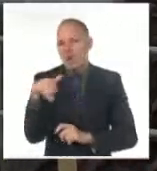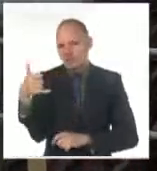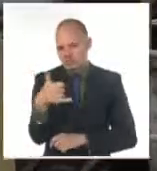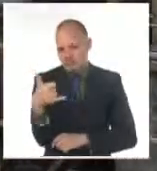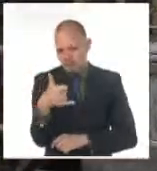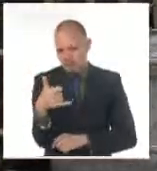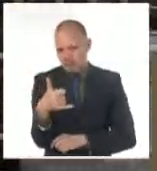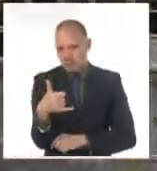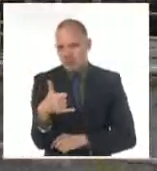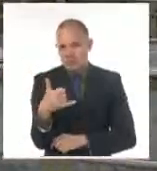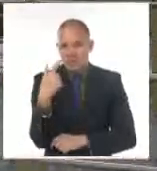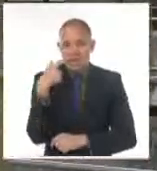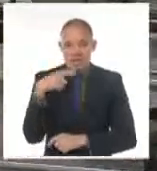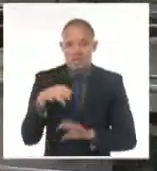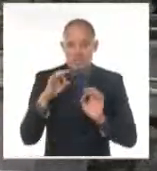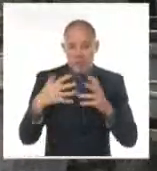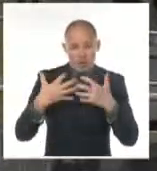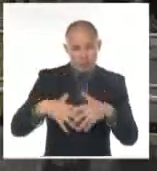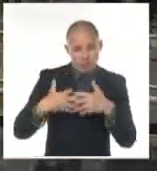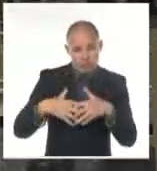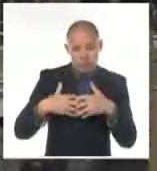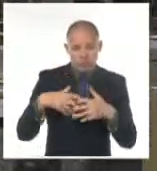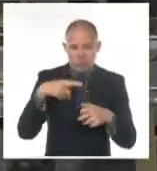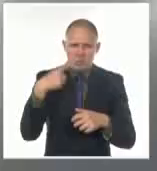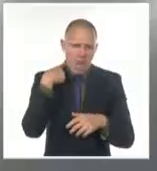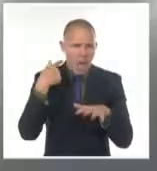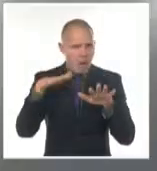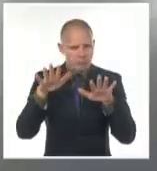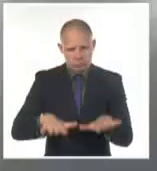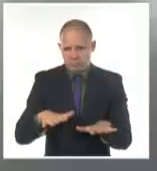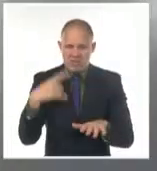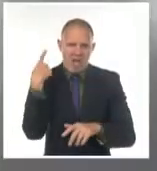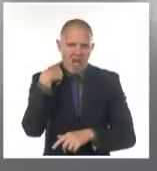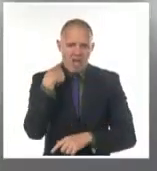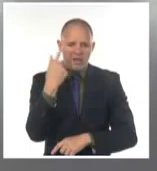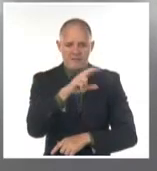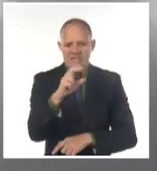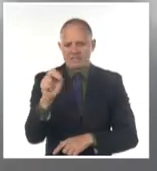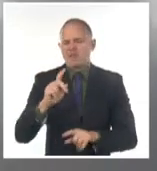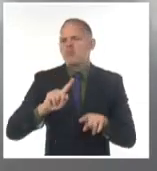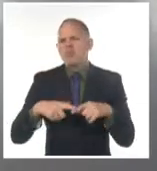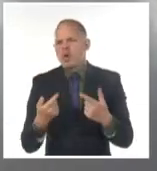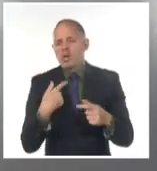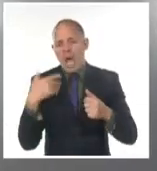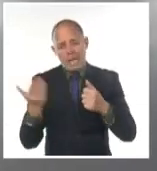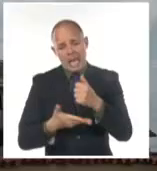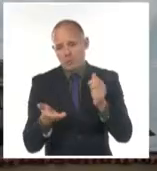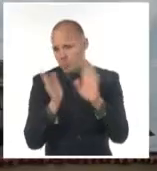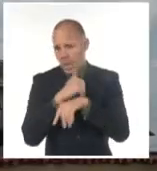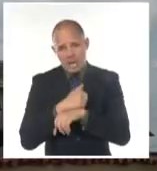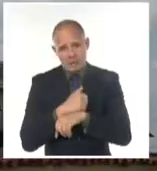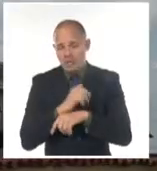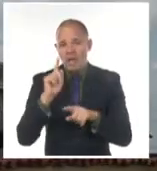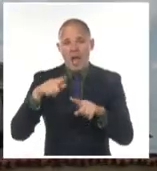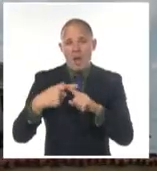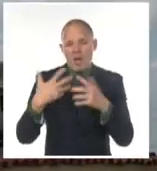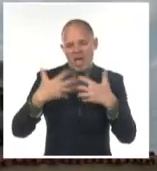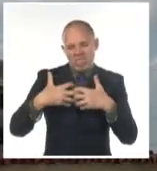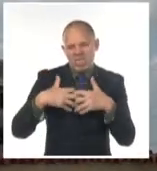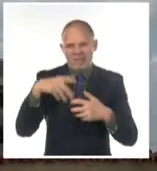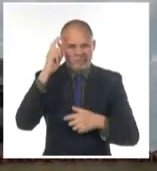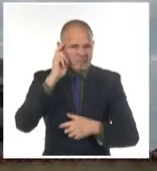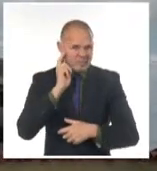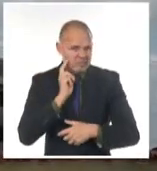El corazón de una industria detenida desde el 2020 por la falta de caña y el deterioro tecnológico, entre otros